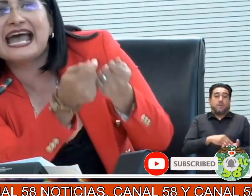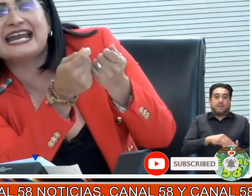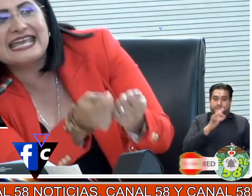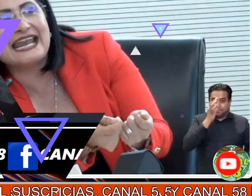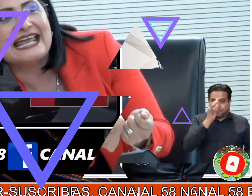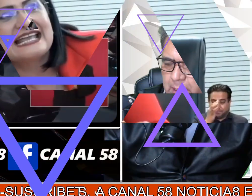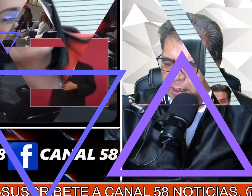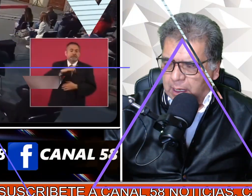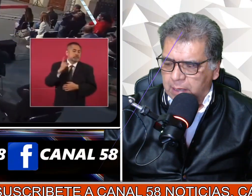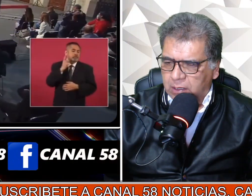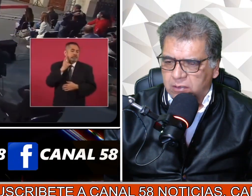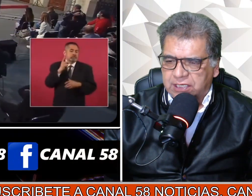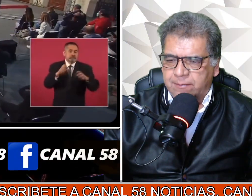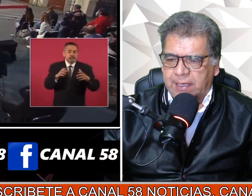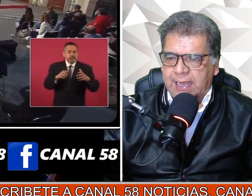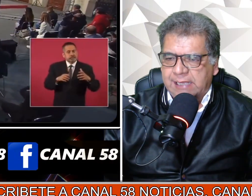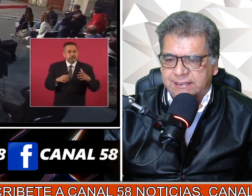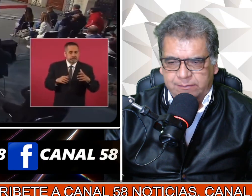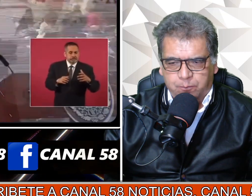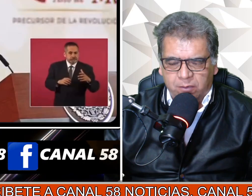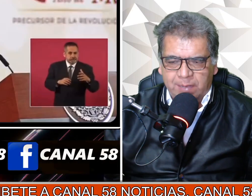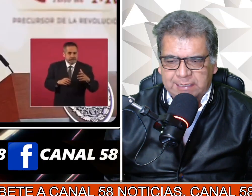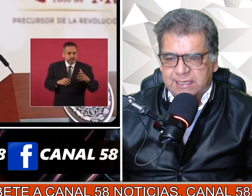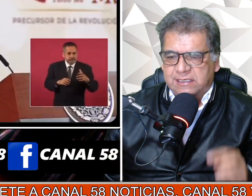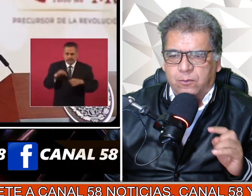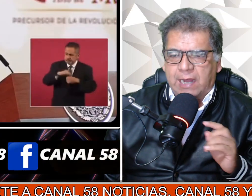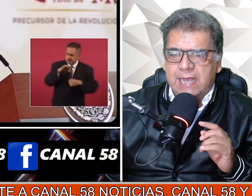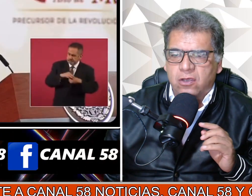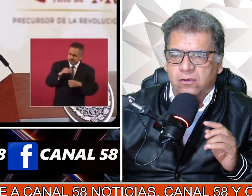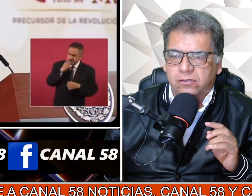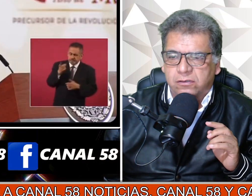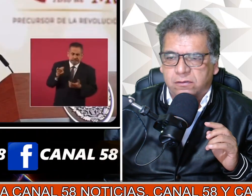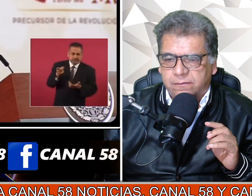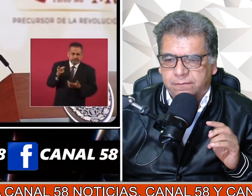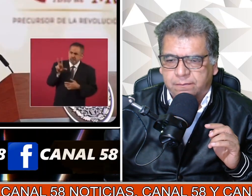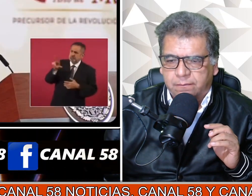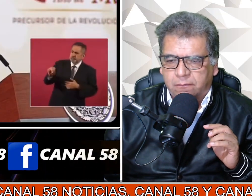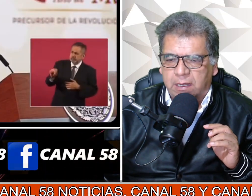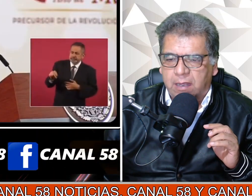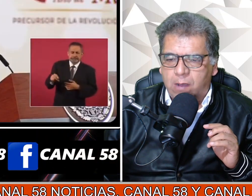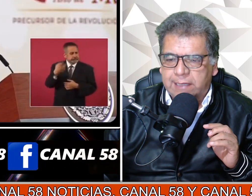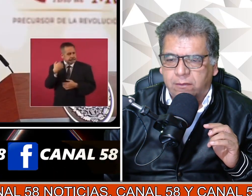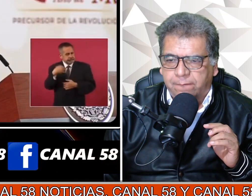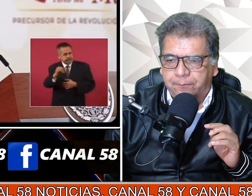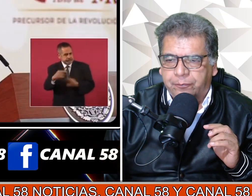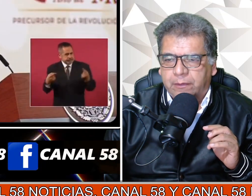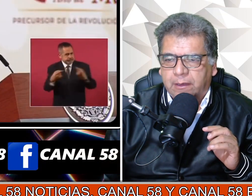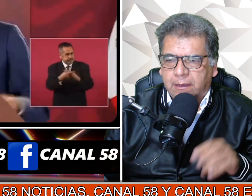¿Qué harían sin amigos y amigas? Por meses, por años,